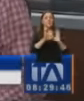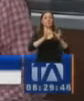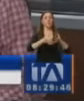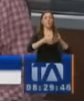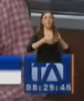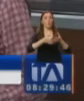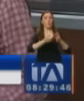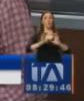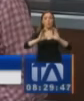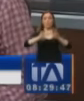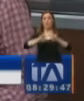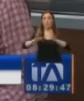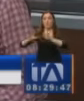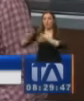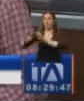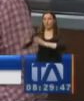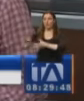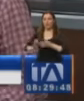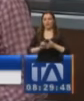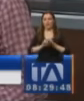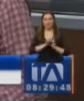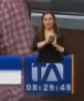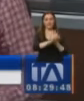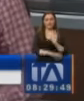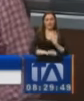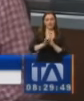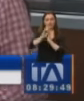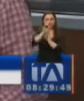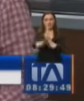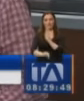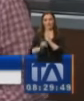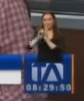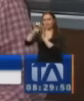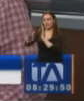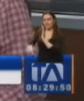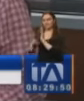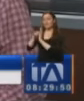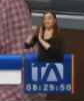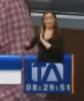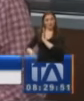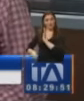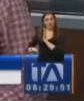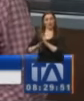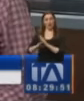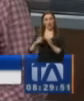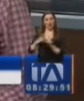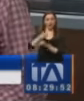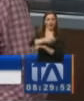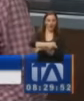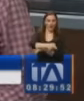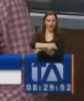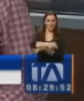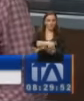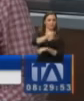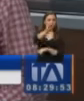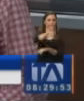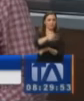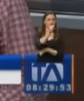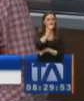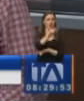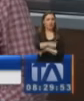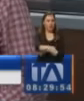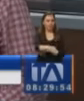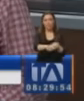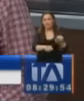mapa qué nomás van a donar para no cruzarse. Y eso es lo que también estamos haciendo. Lo que hemos visto es más herramientas